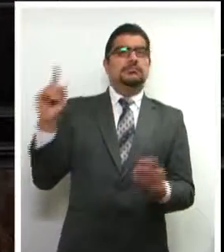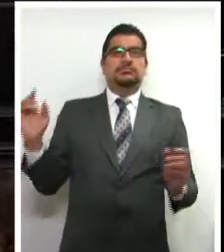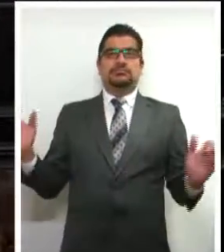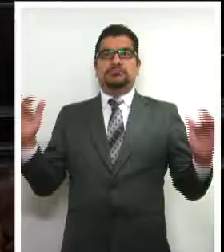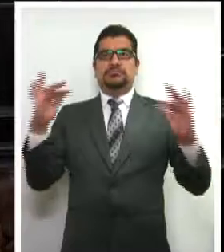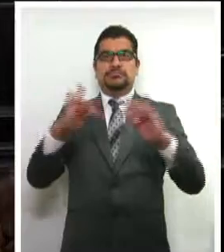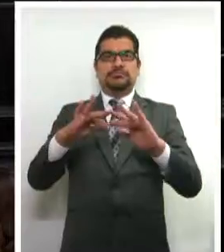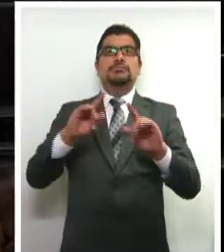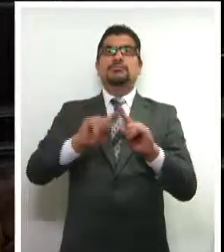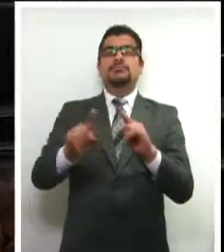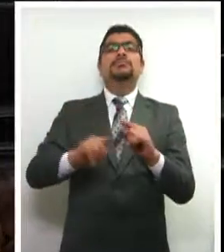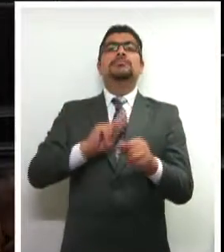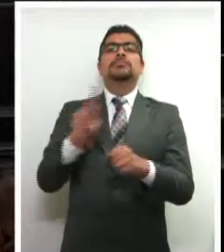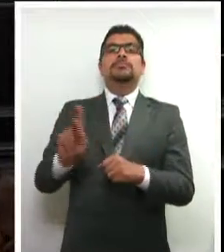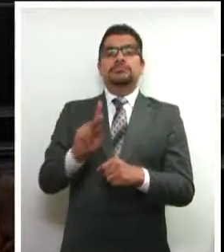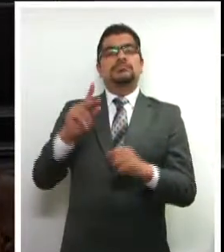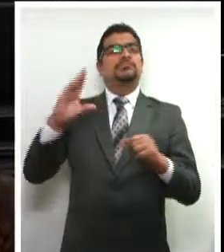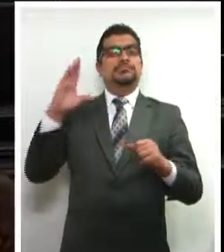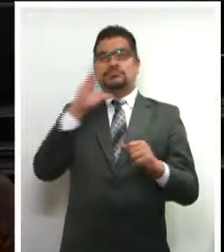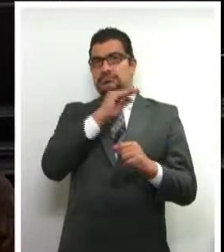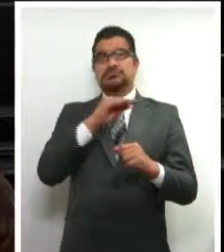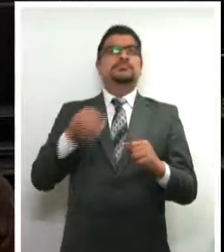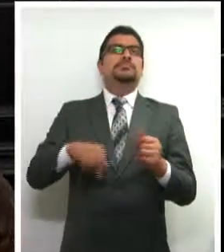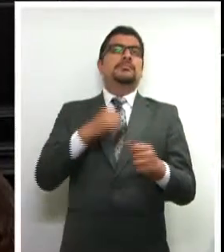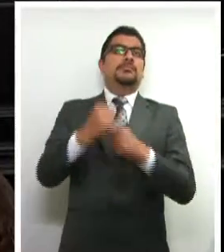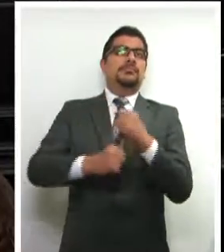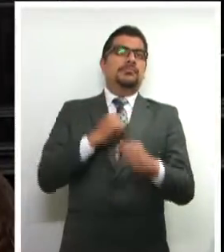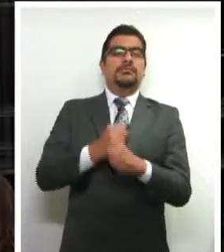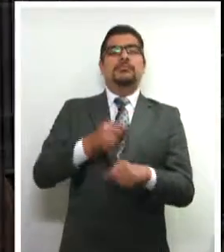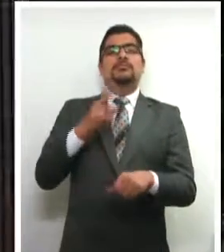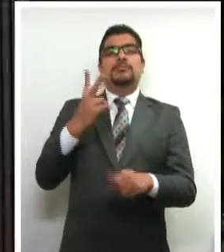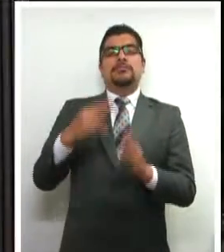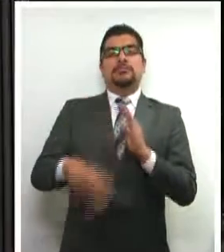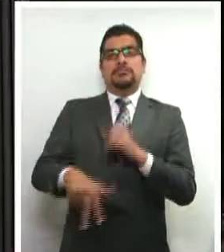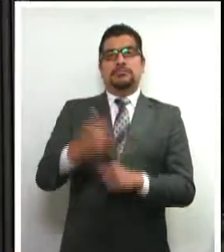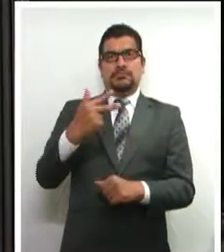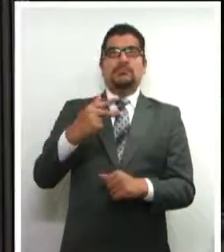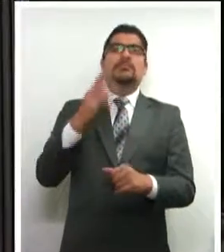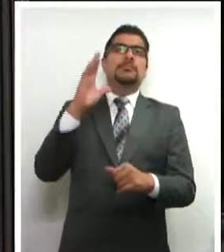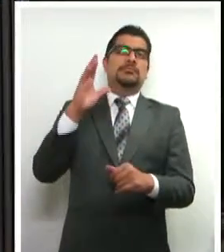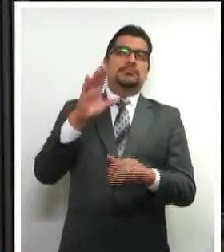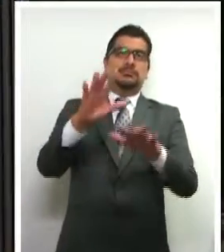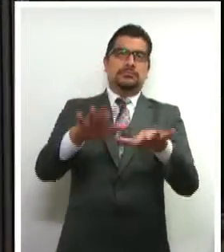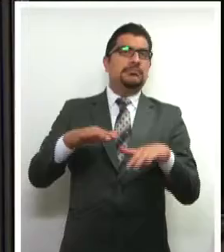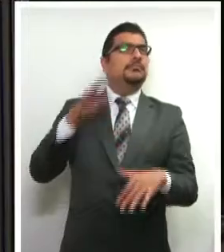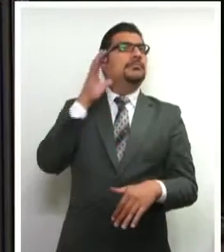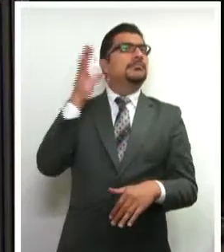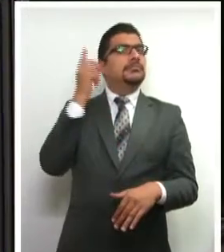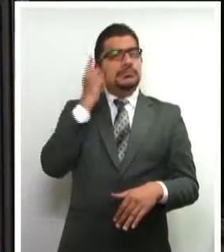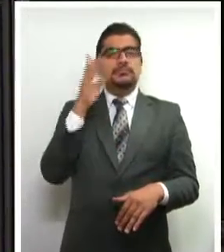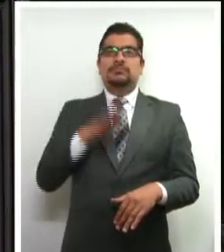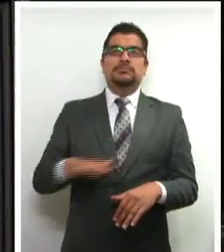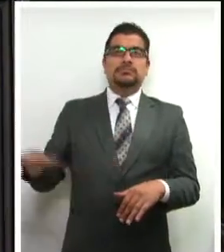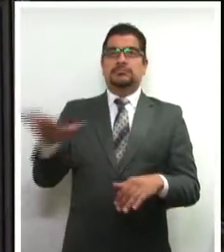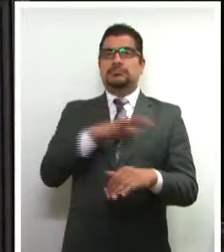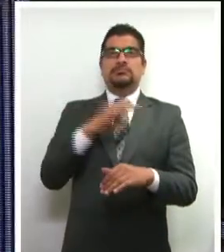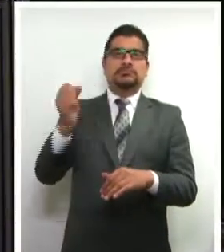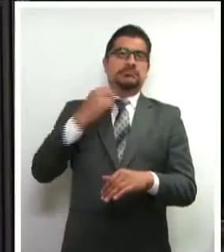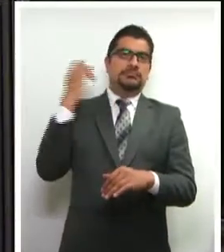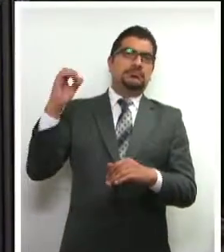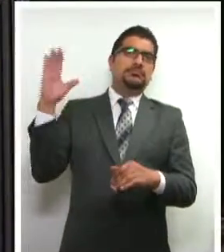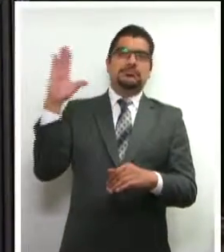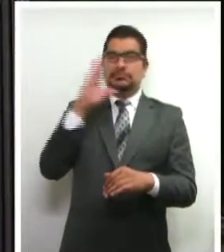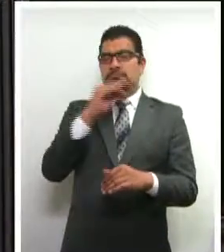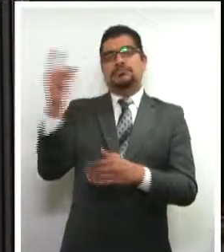los pueblos negros. En el año 2013, la Cámara de Diputados organizó el Foro Nacional Afromexicano,